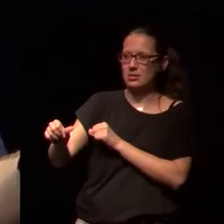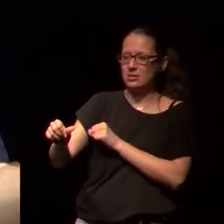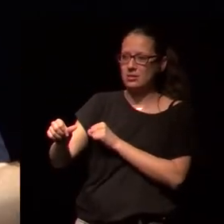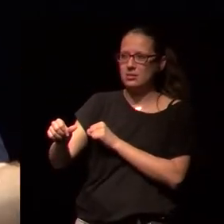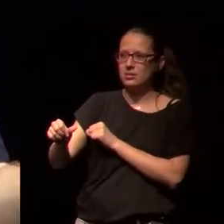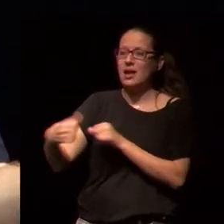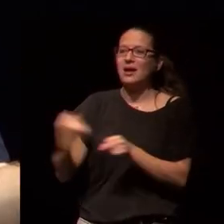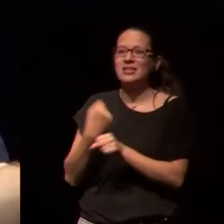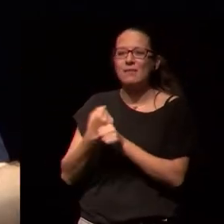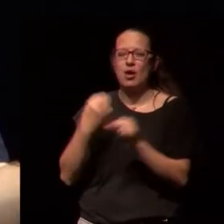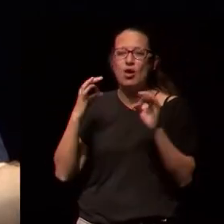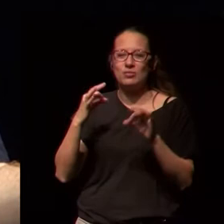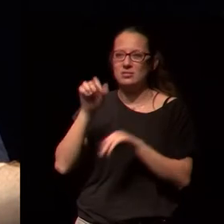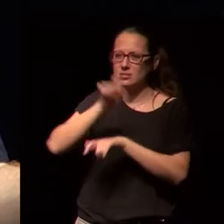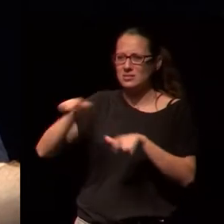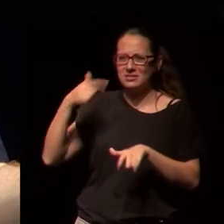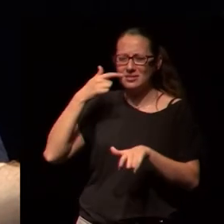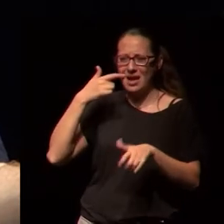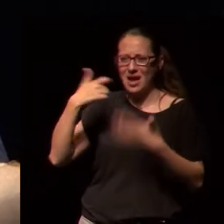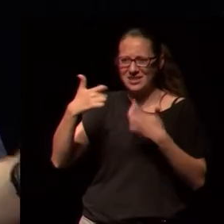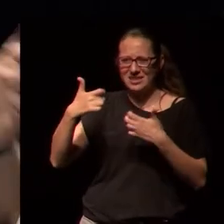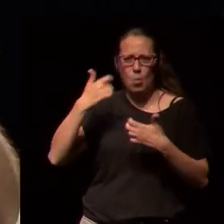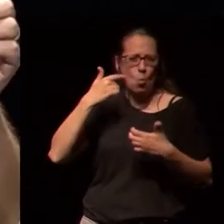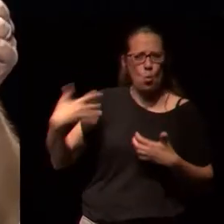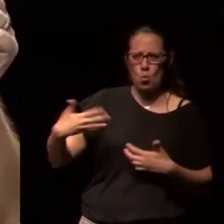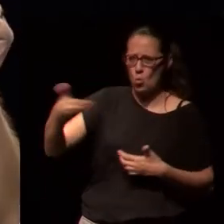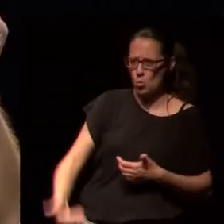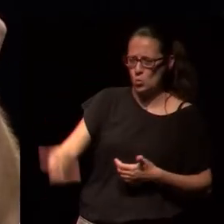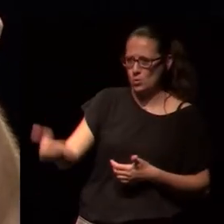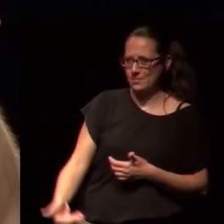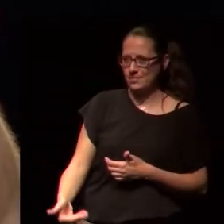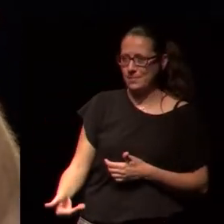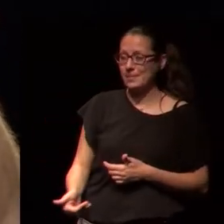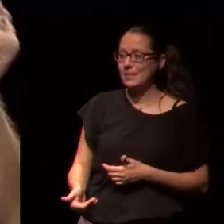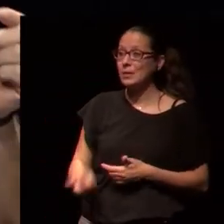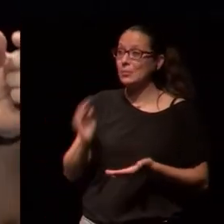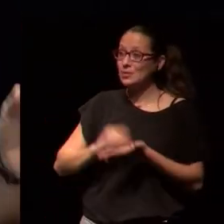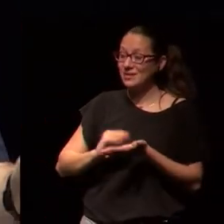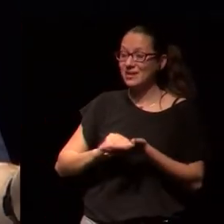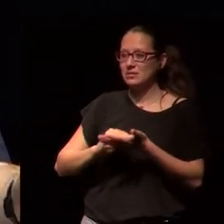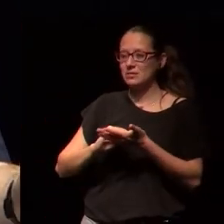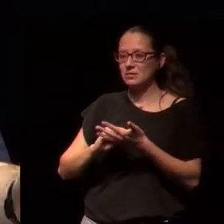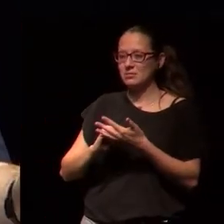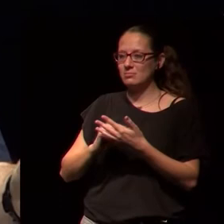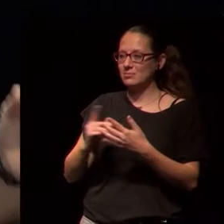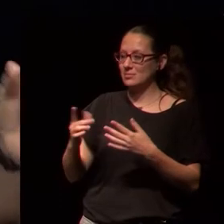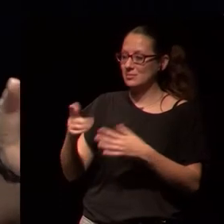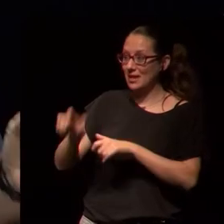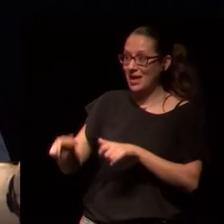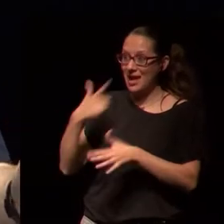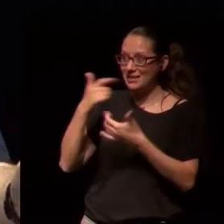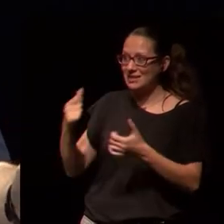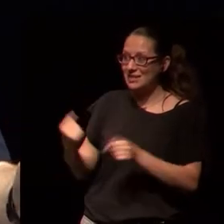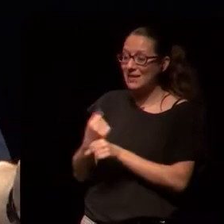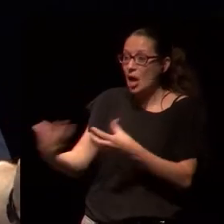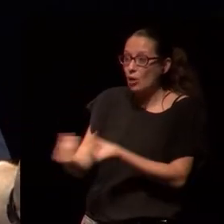unos artistas muy conocidos e importantes, a menudo trabajando con esos artistas por primera vez. Y quiero daros un